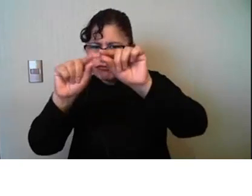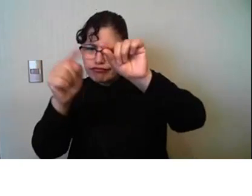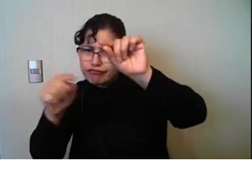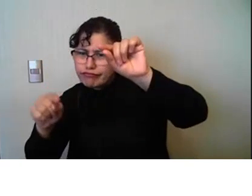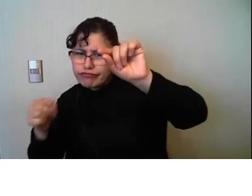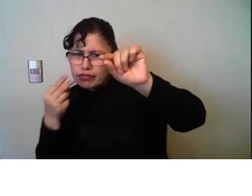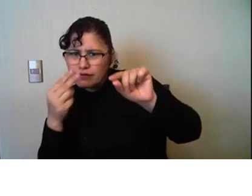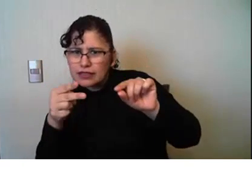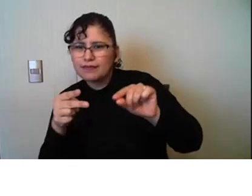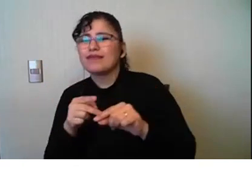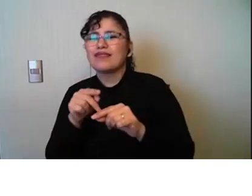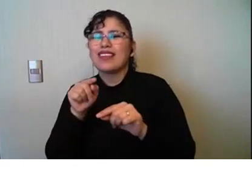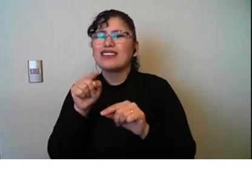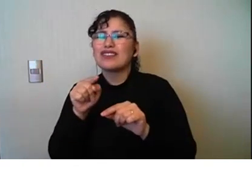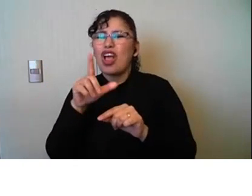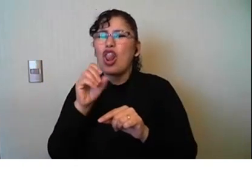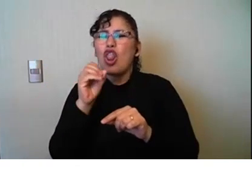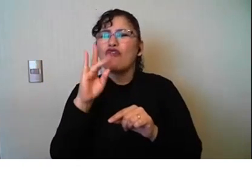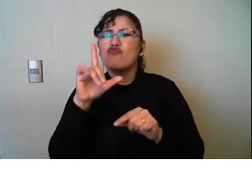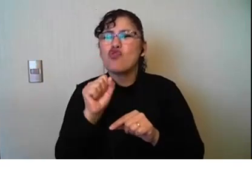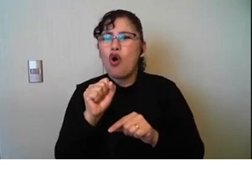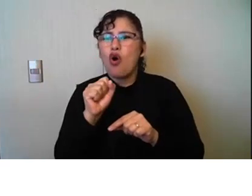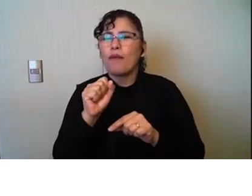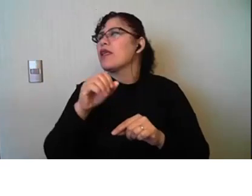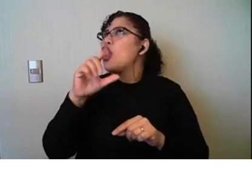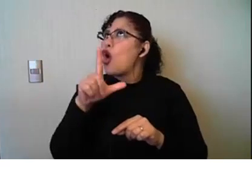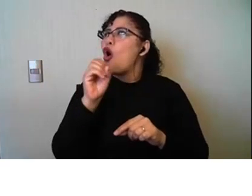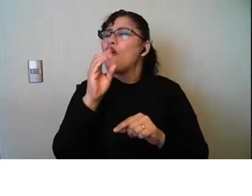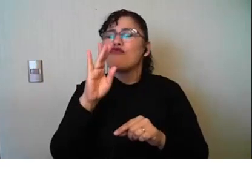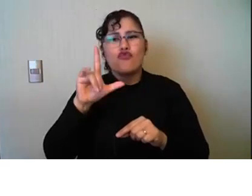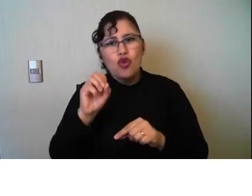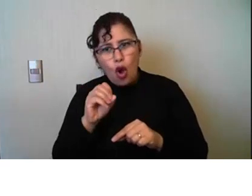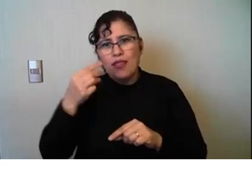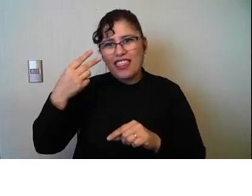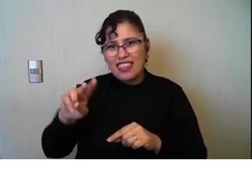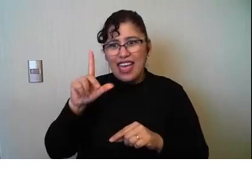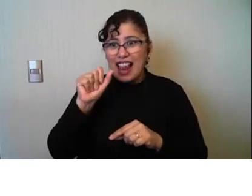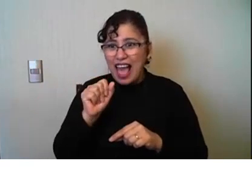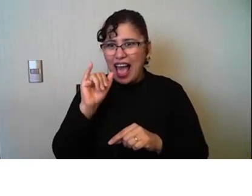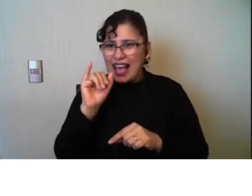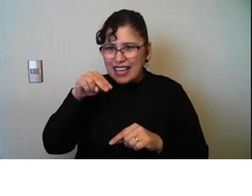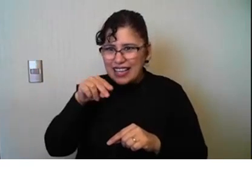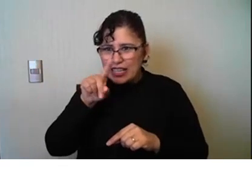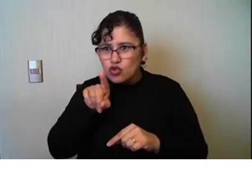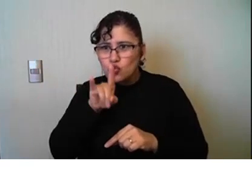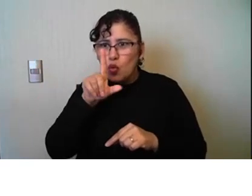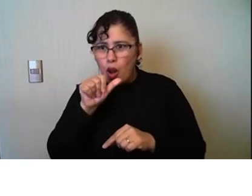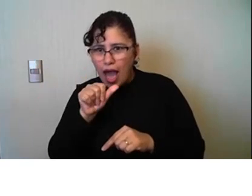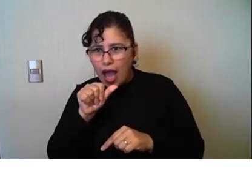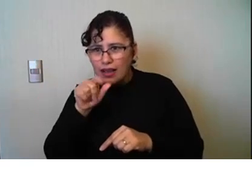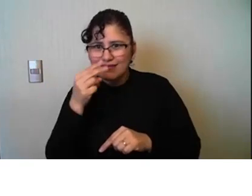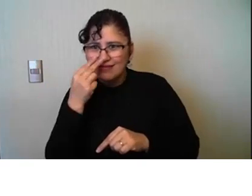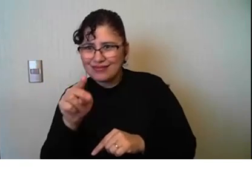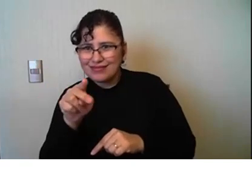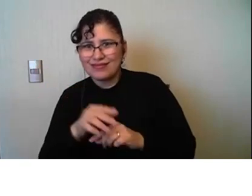al lóbulo de la ínsula. Este es el lóbulo de la ínsula, ahí está un poco más representado. Entonces, córtex